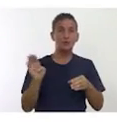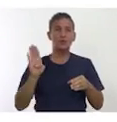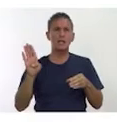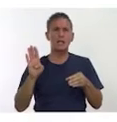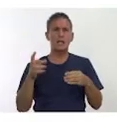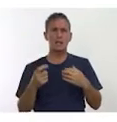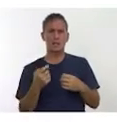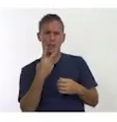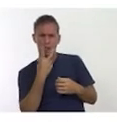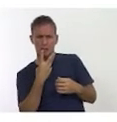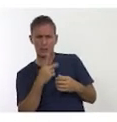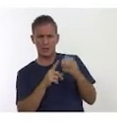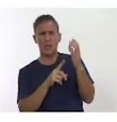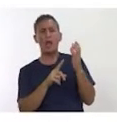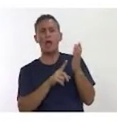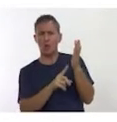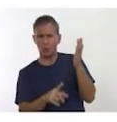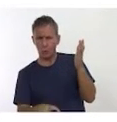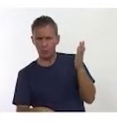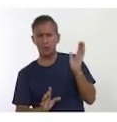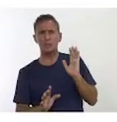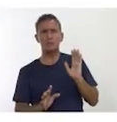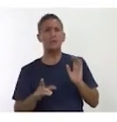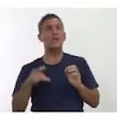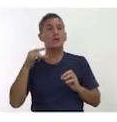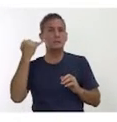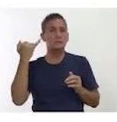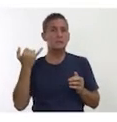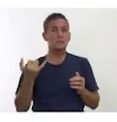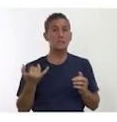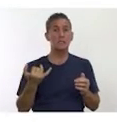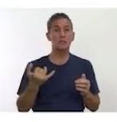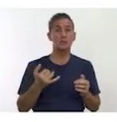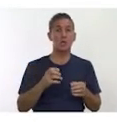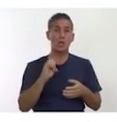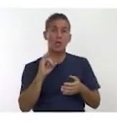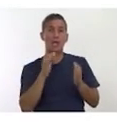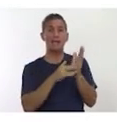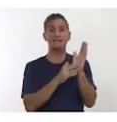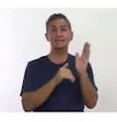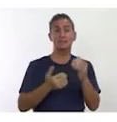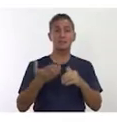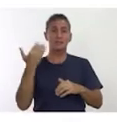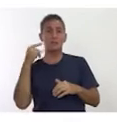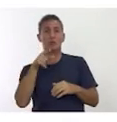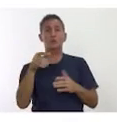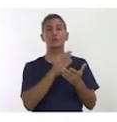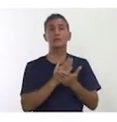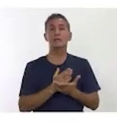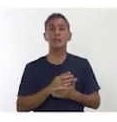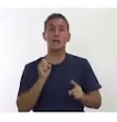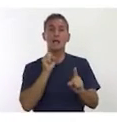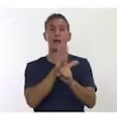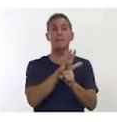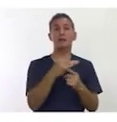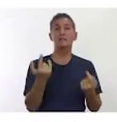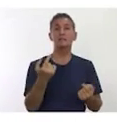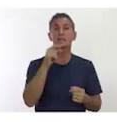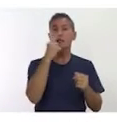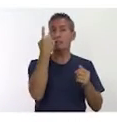bobina aparecerá corriente eléctrica. Y efectivamente, ¿qué sucede? Que en el semestre anterior ustedes